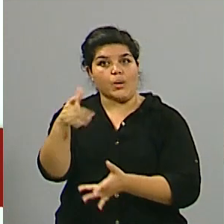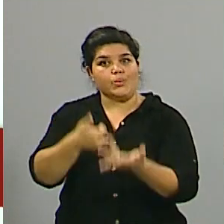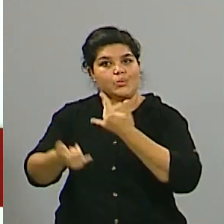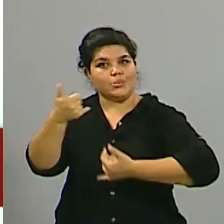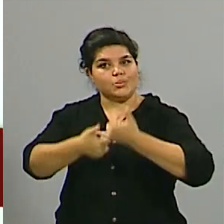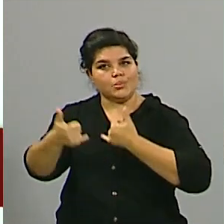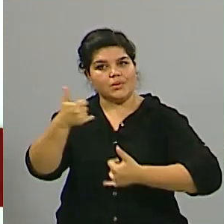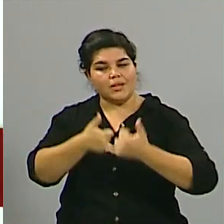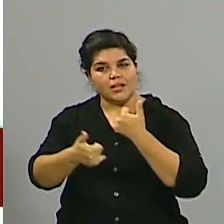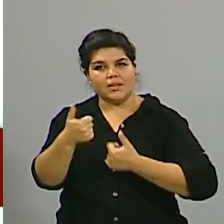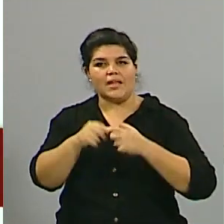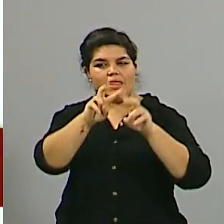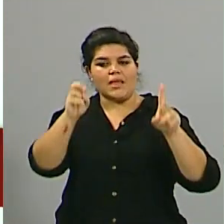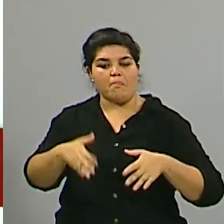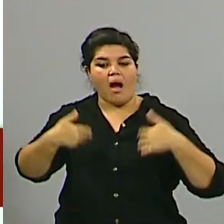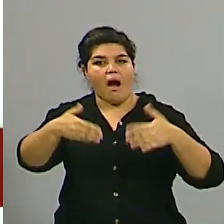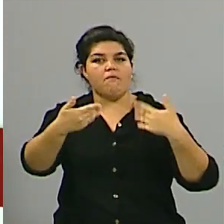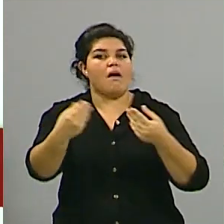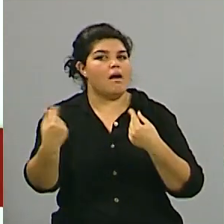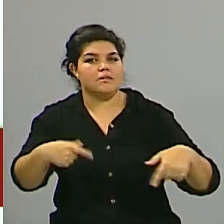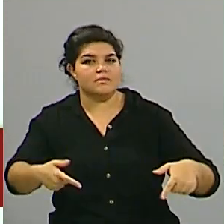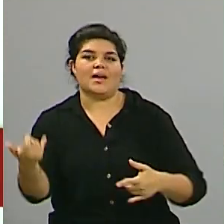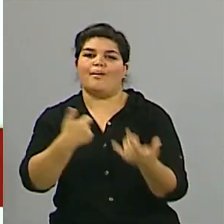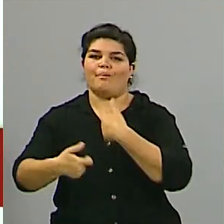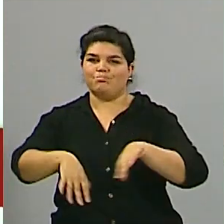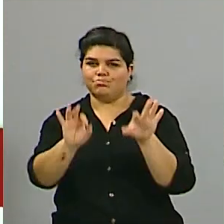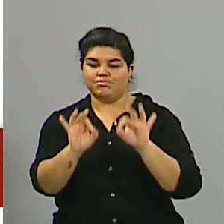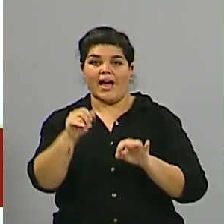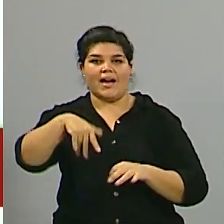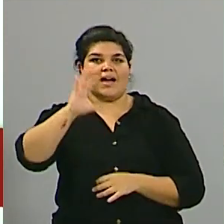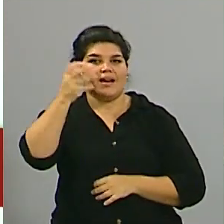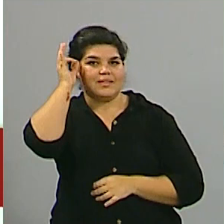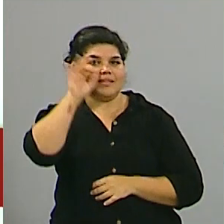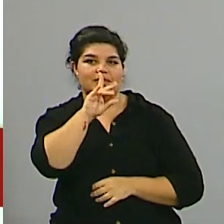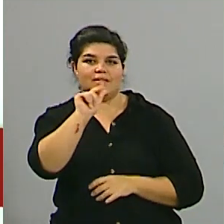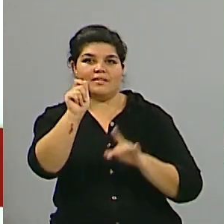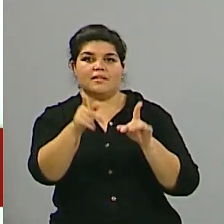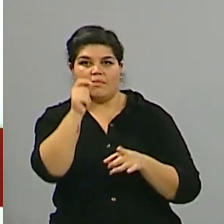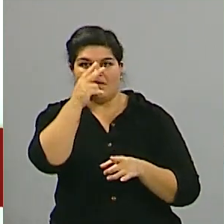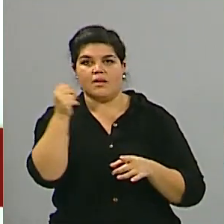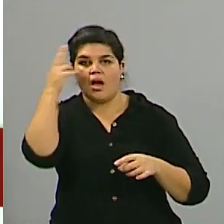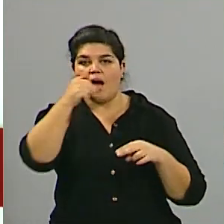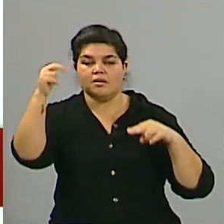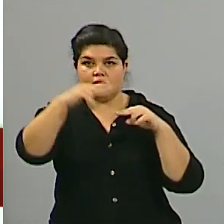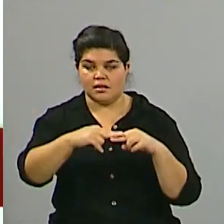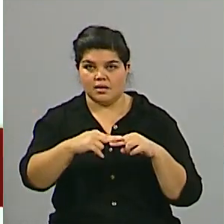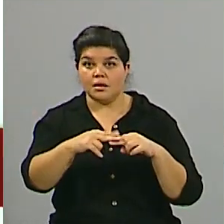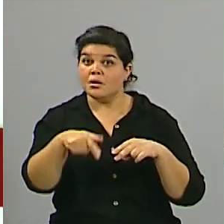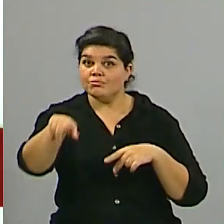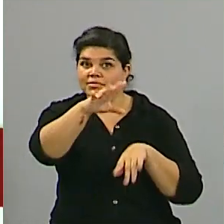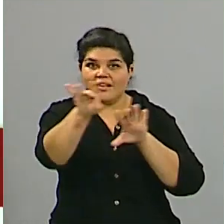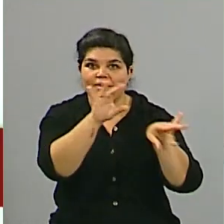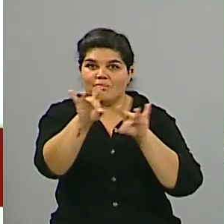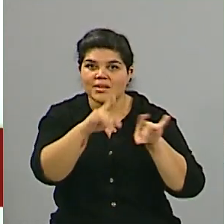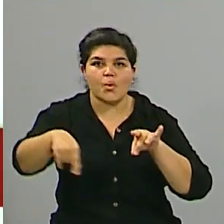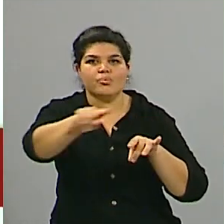específicamente y cómo vienen trabajando para avanzar en esto. Estamos en el 30 de la TDA, 22 de Supercanal HD. Desde ya los invitamos a ustedes que si